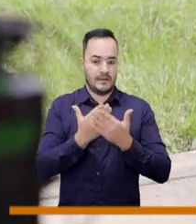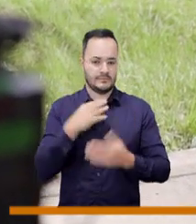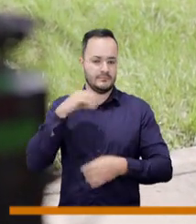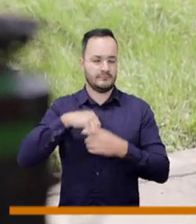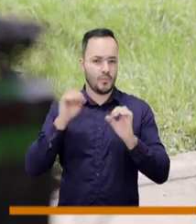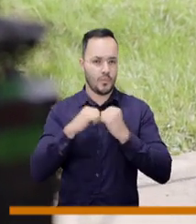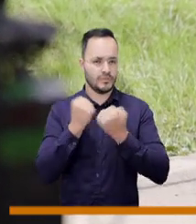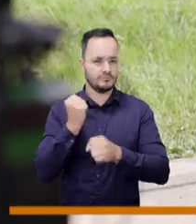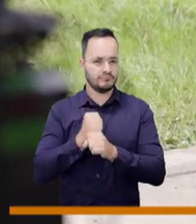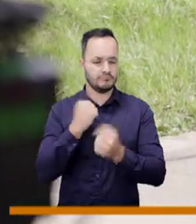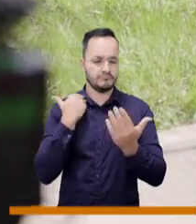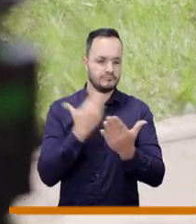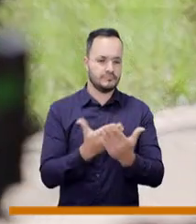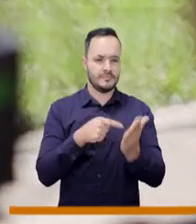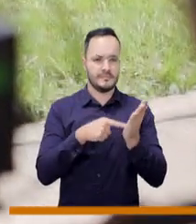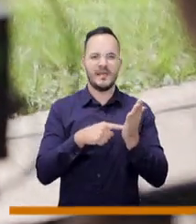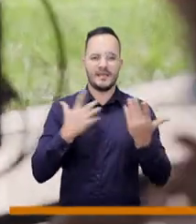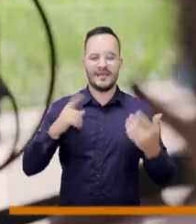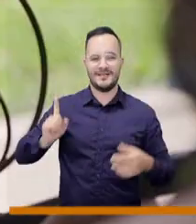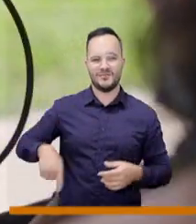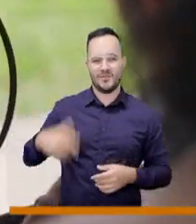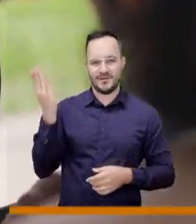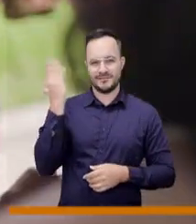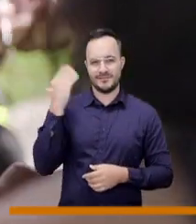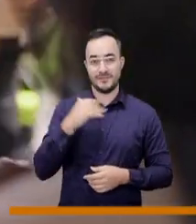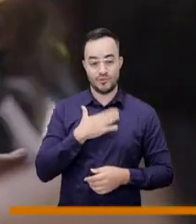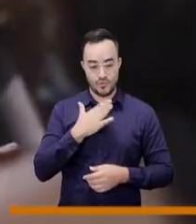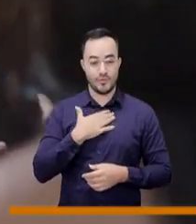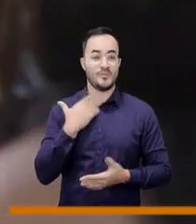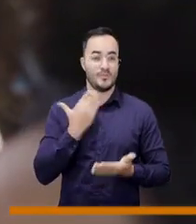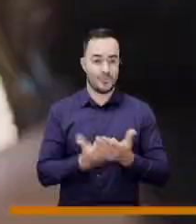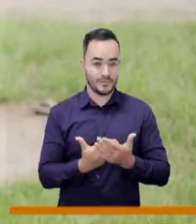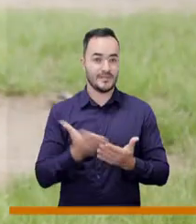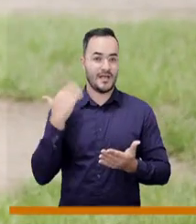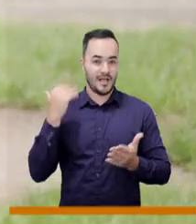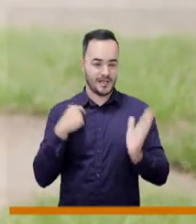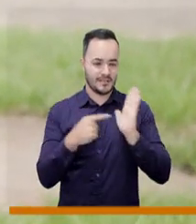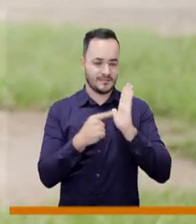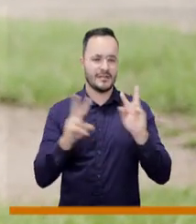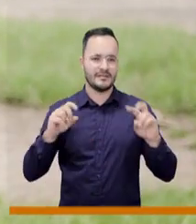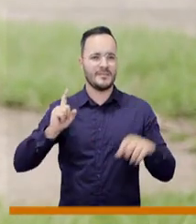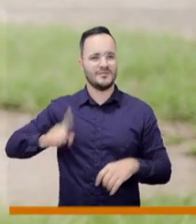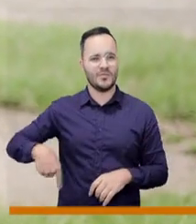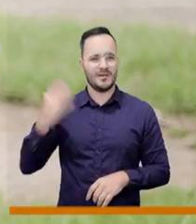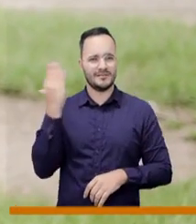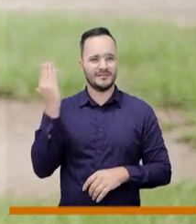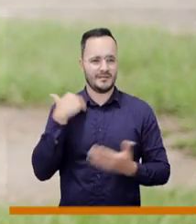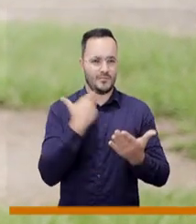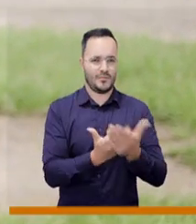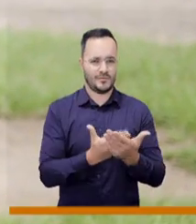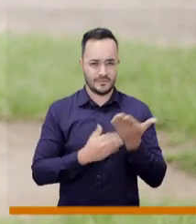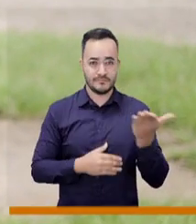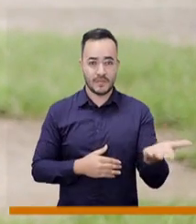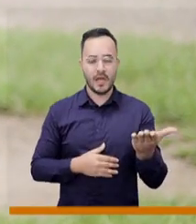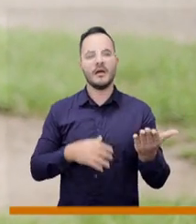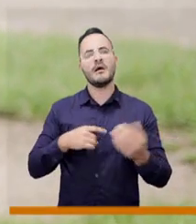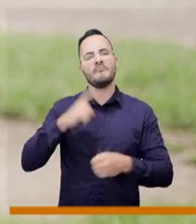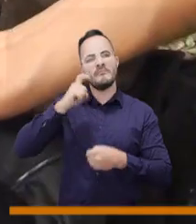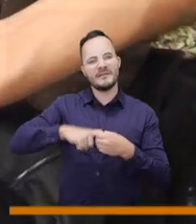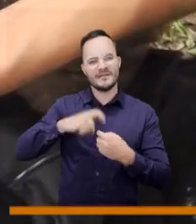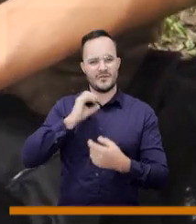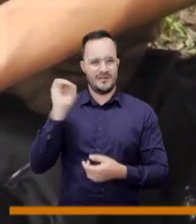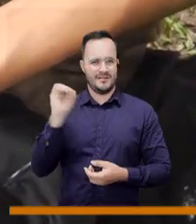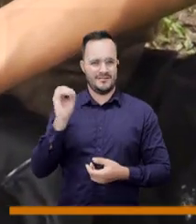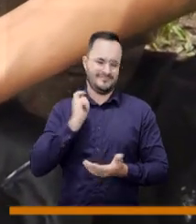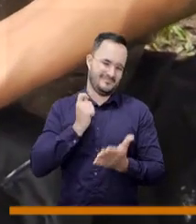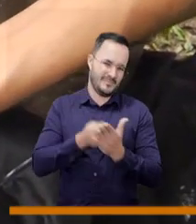nos permitió crear la Escuela de Cine. Soy el proponente dentro del acuerdo de la creación de la Escuela de Cine,